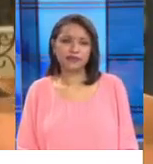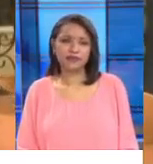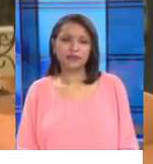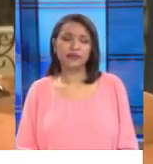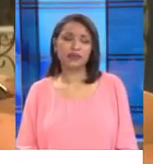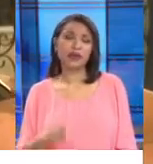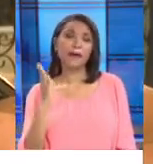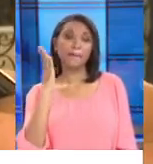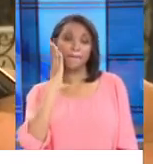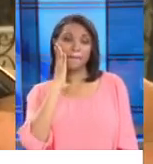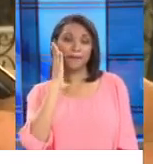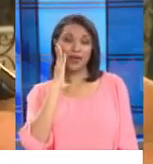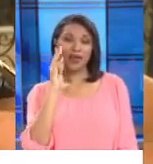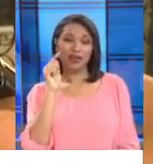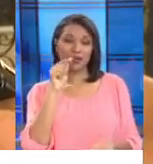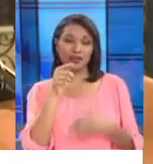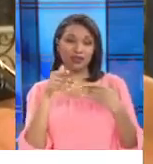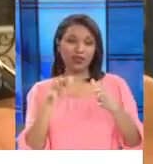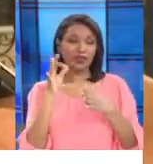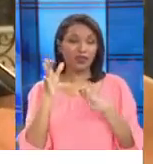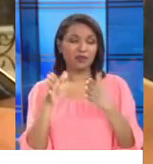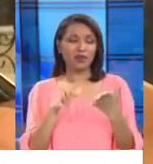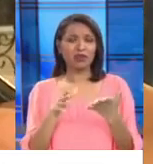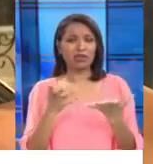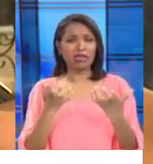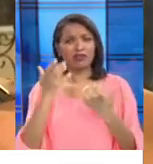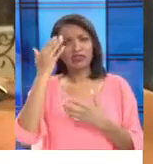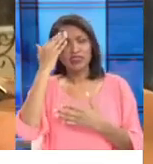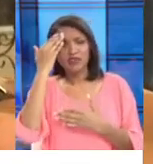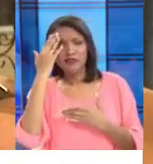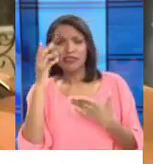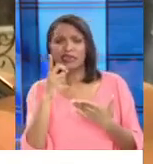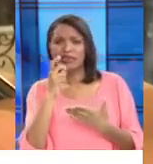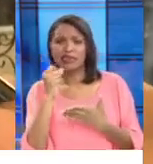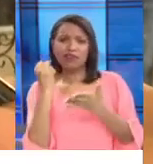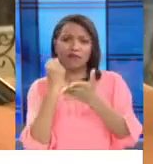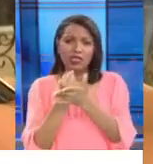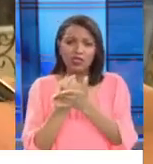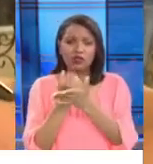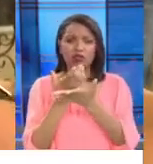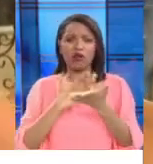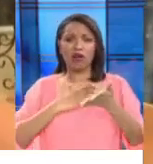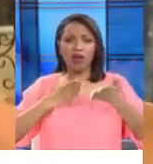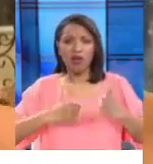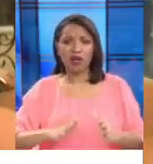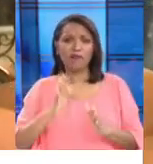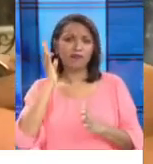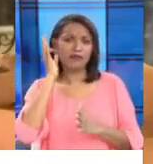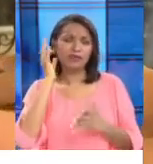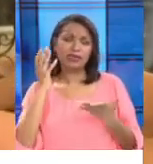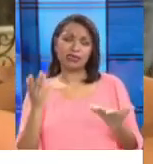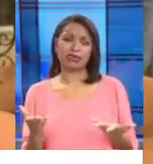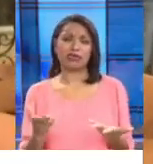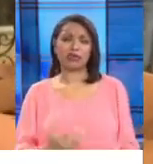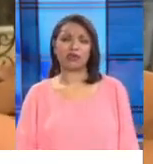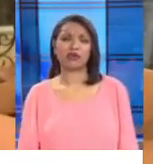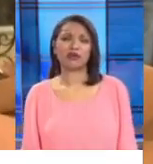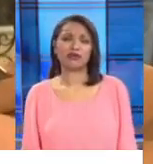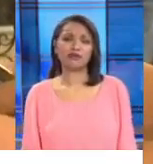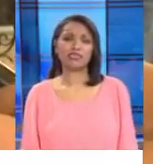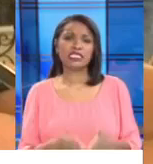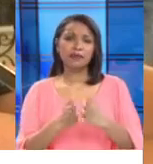rápido pues quién fue el culpable de la muerte de nuestra hija. Y pues estamos